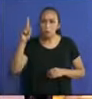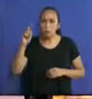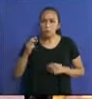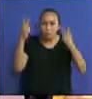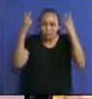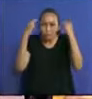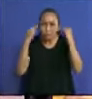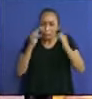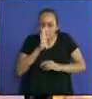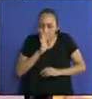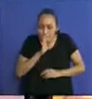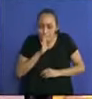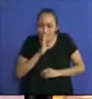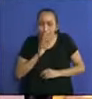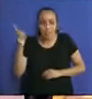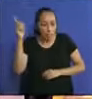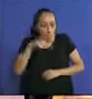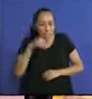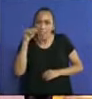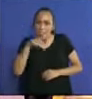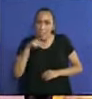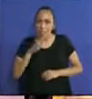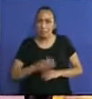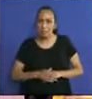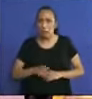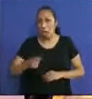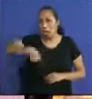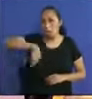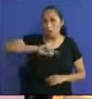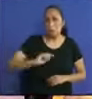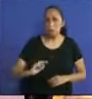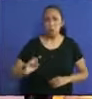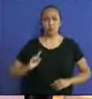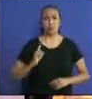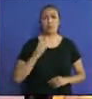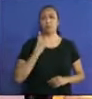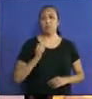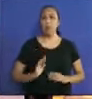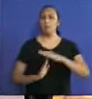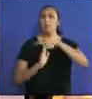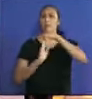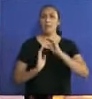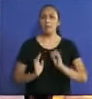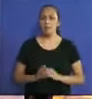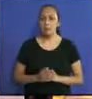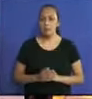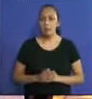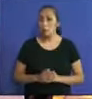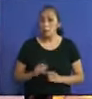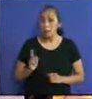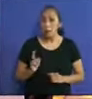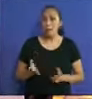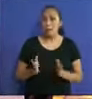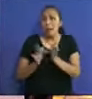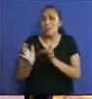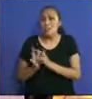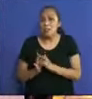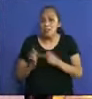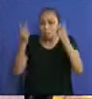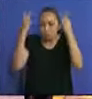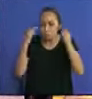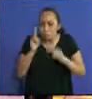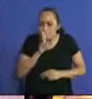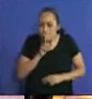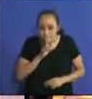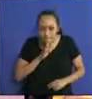queremos subir al pedestal. Él indica la humildad y nosotros pretendemos brillar. Él va